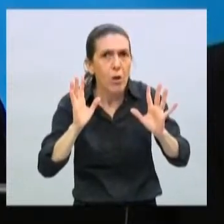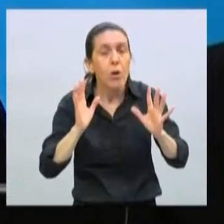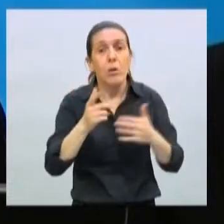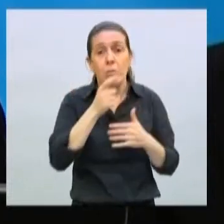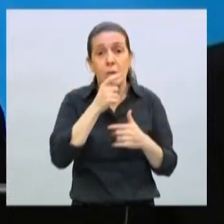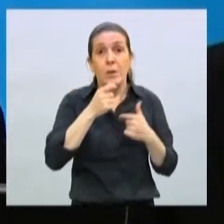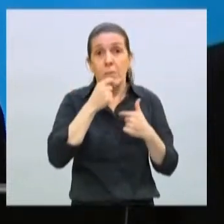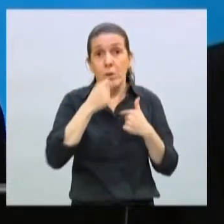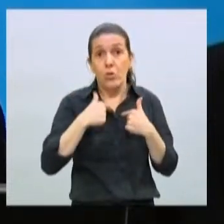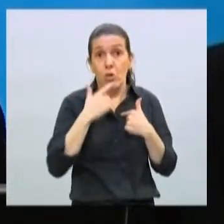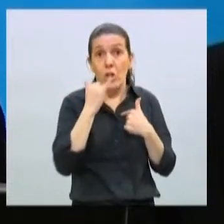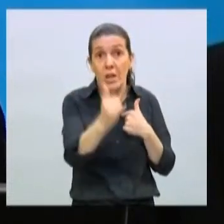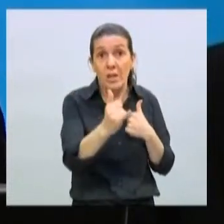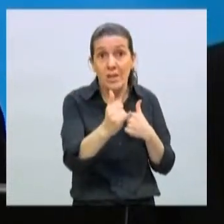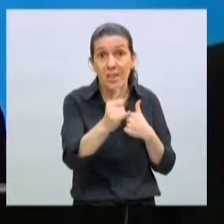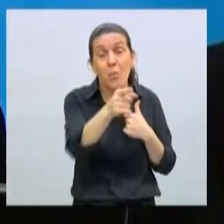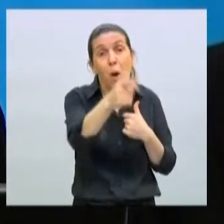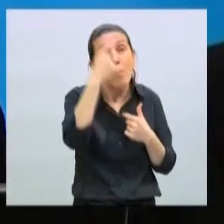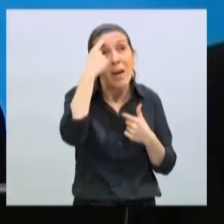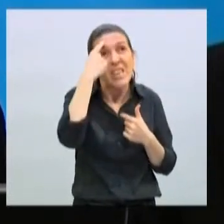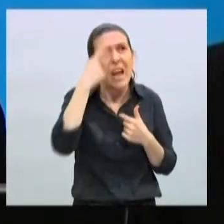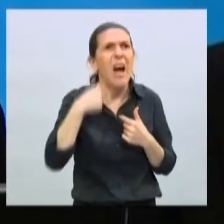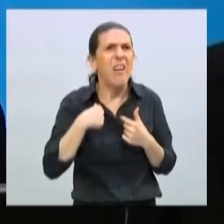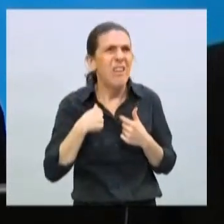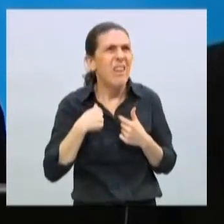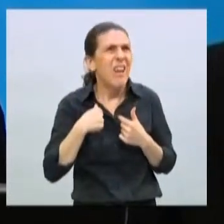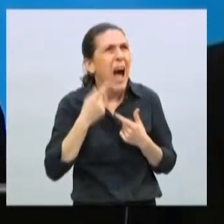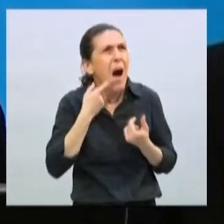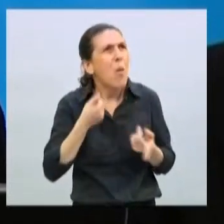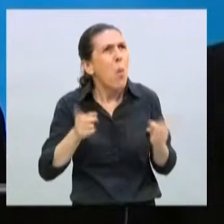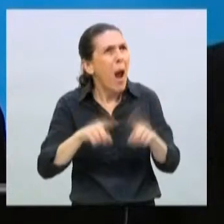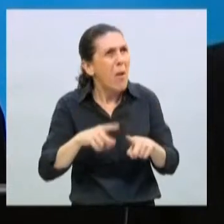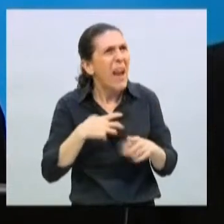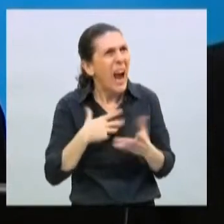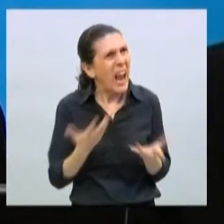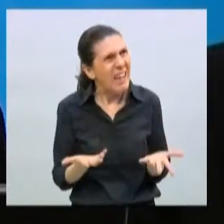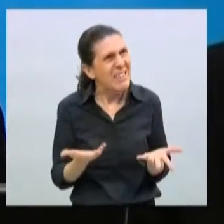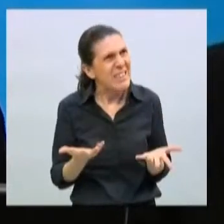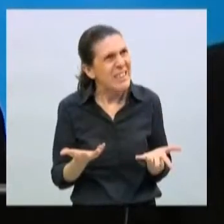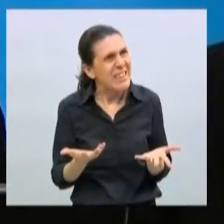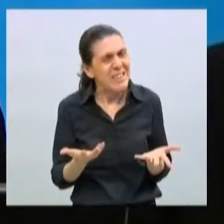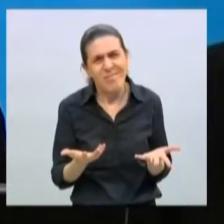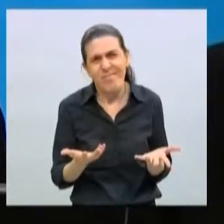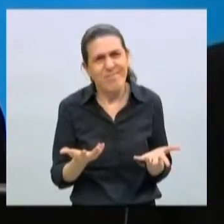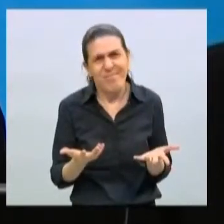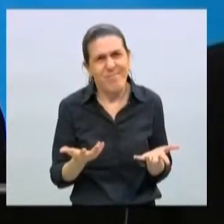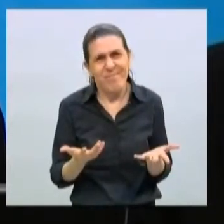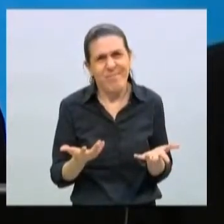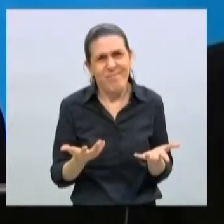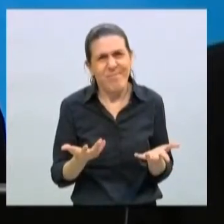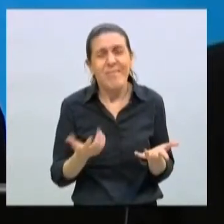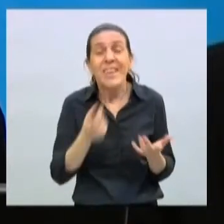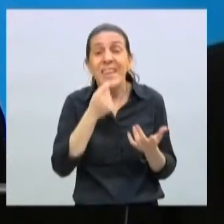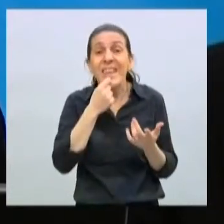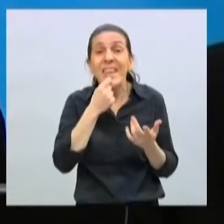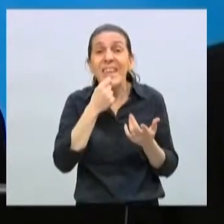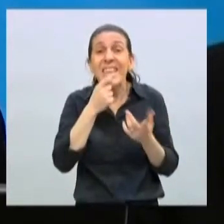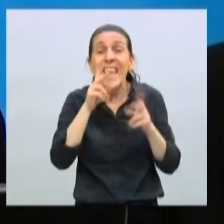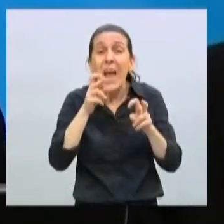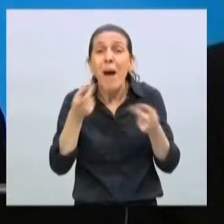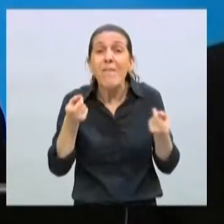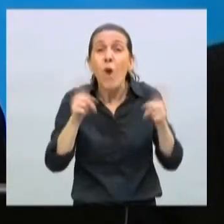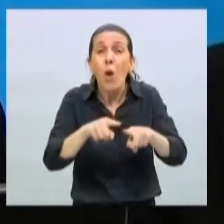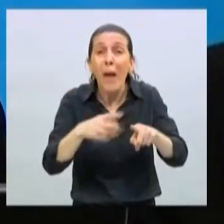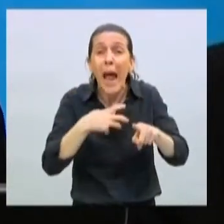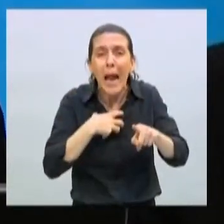date cuenta de lo que pienso de volver a las clases. Volver a dar clases va a ser algo muy distinto a lo que nosotros